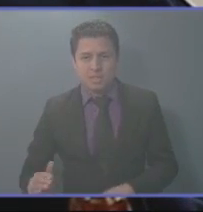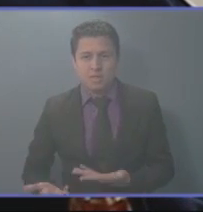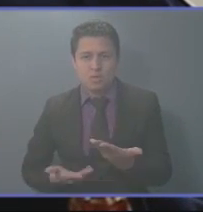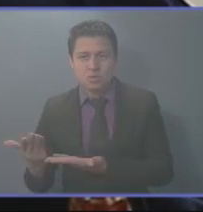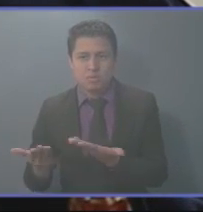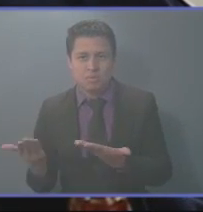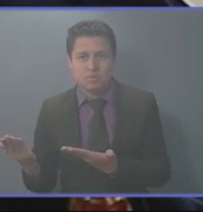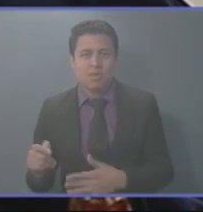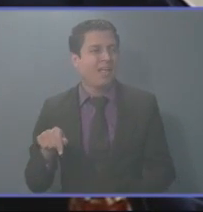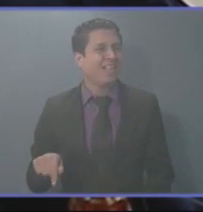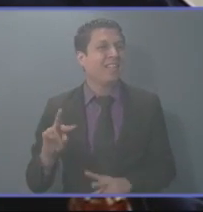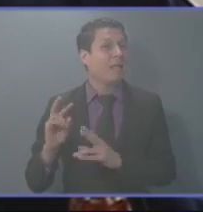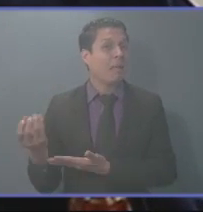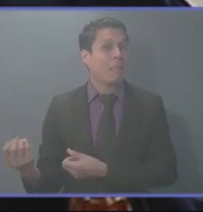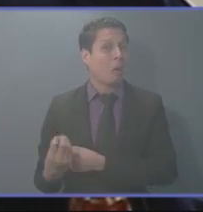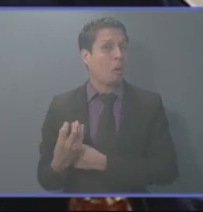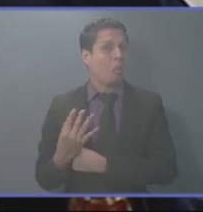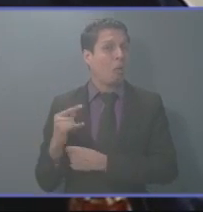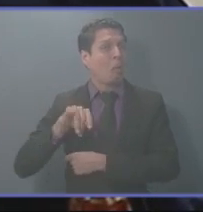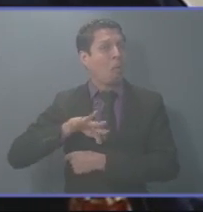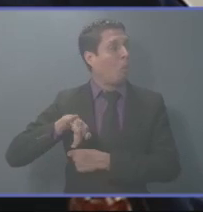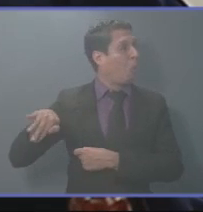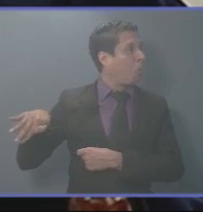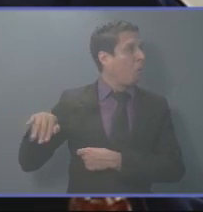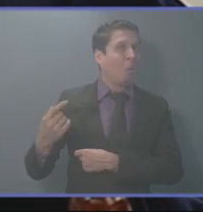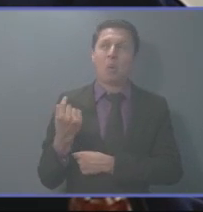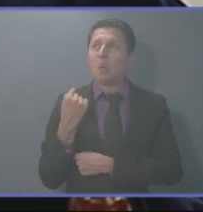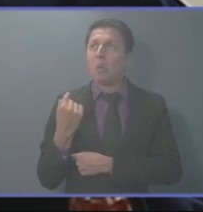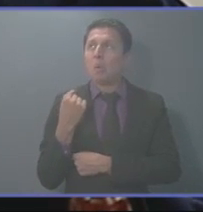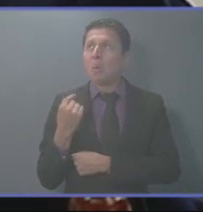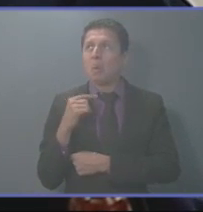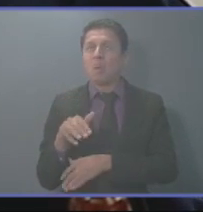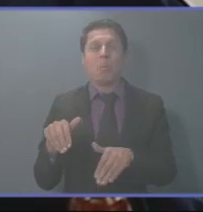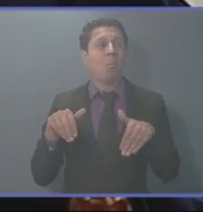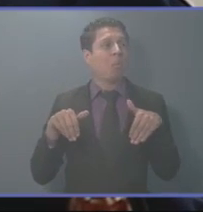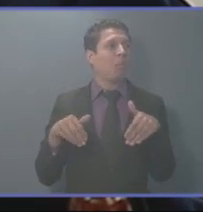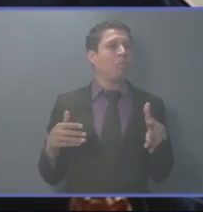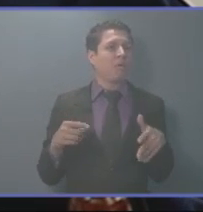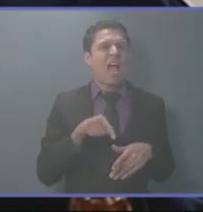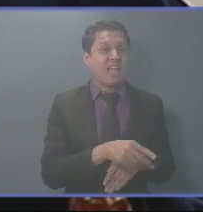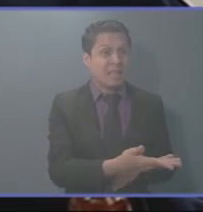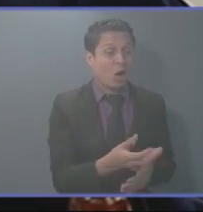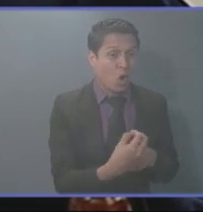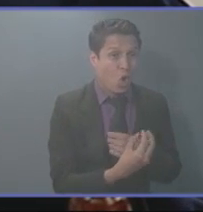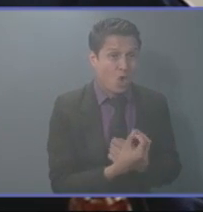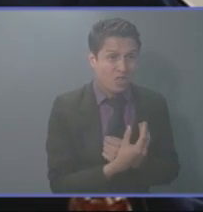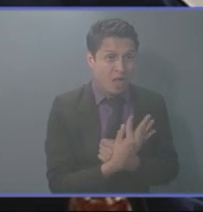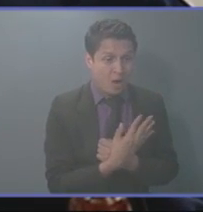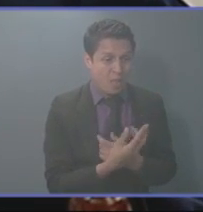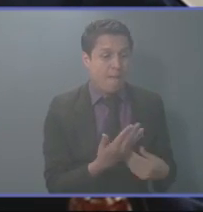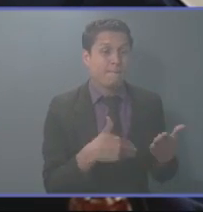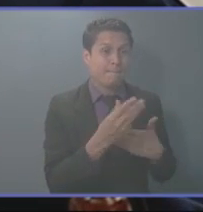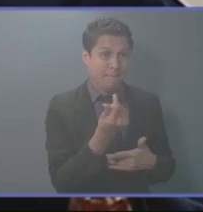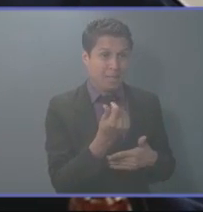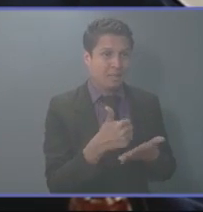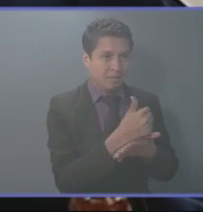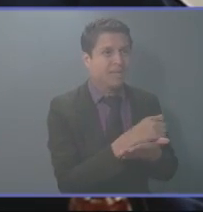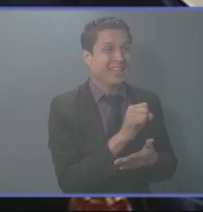cobertura de los hijos de nuestros hermanos trabajadores de 12 a 18